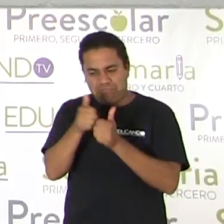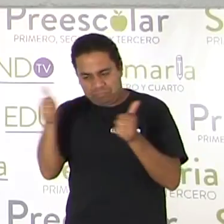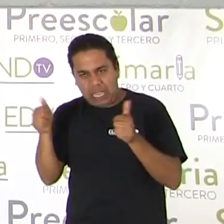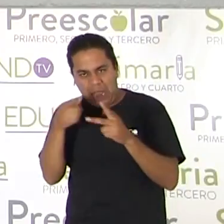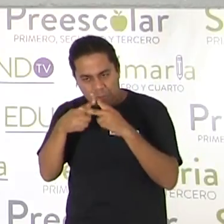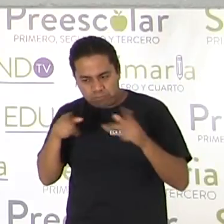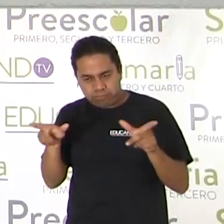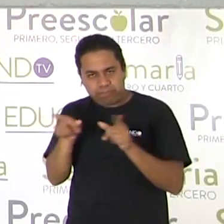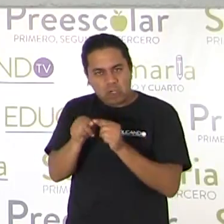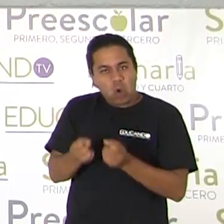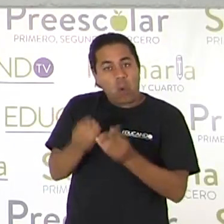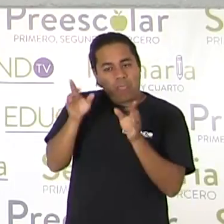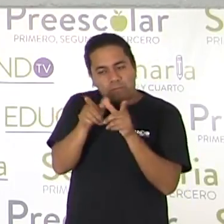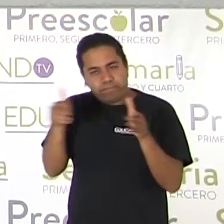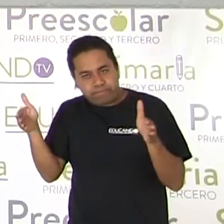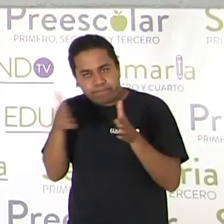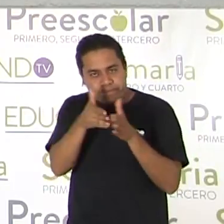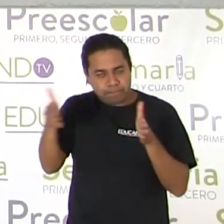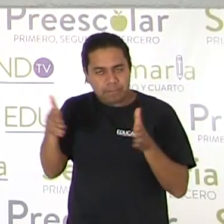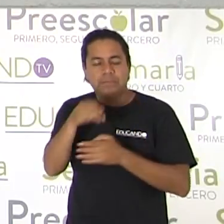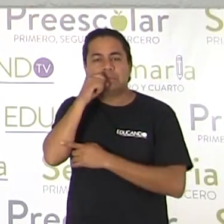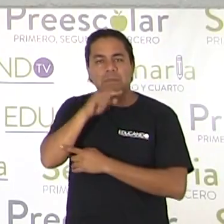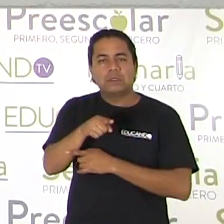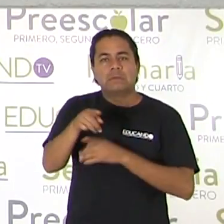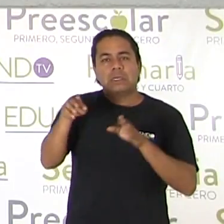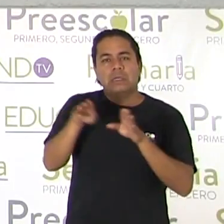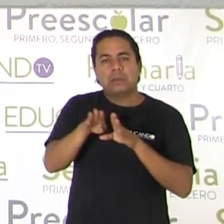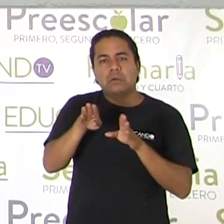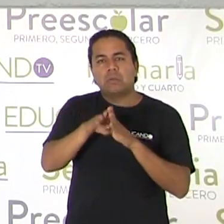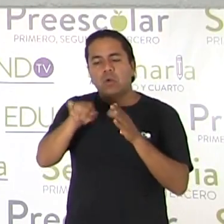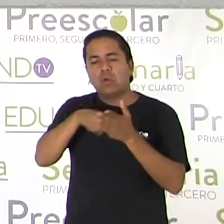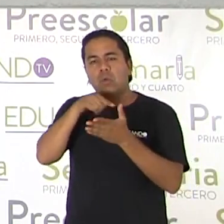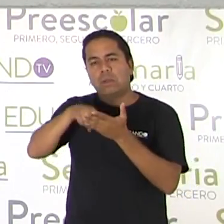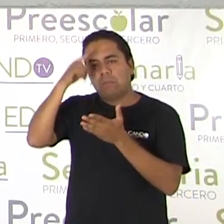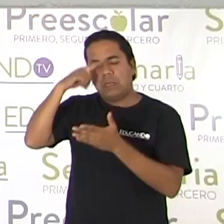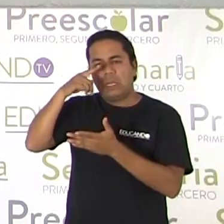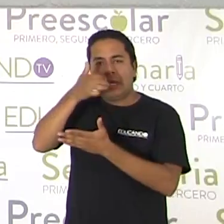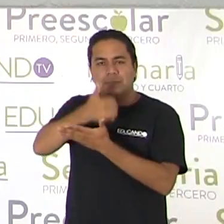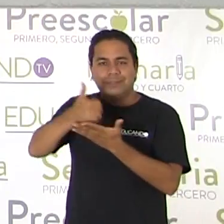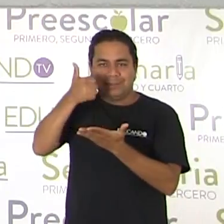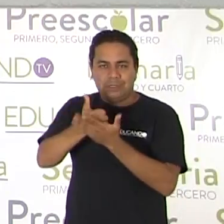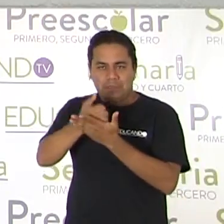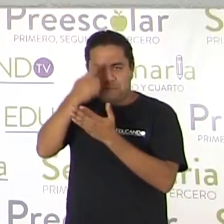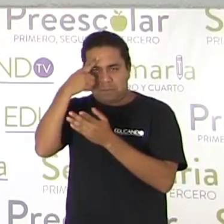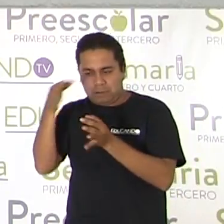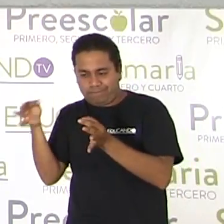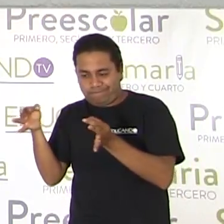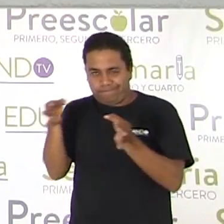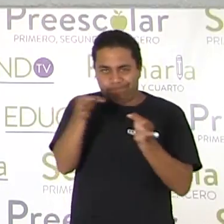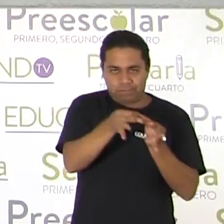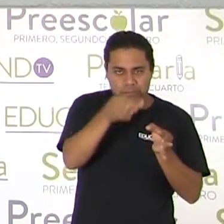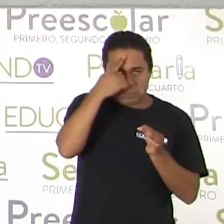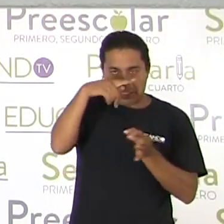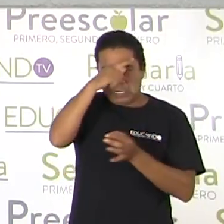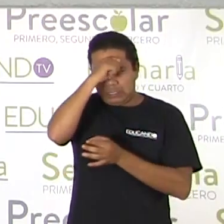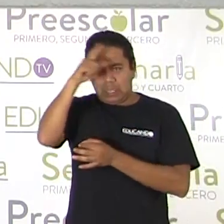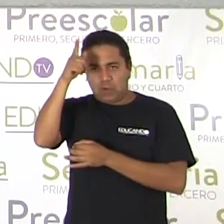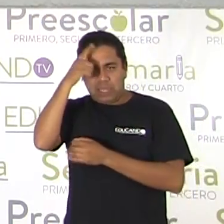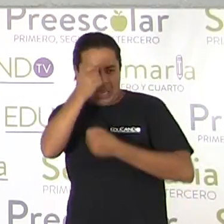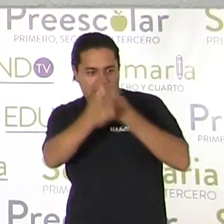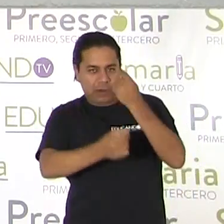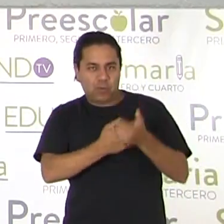o calculamos la distancia que hay de la capital a Tlacolula de Matamoros, donde viven algunos